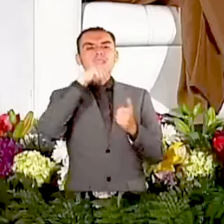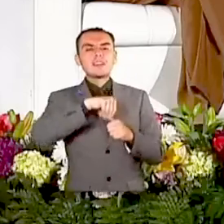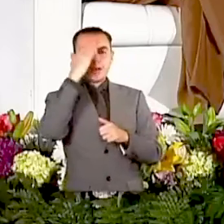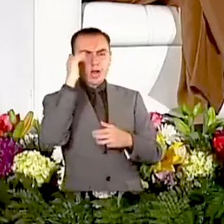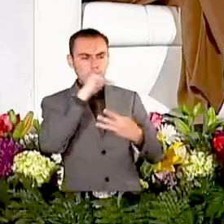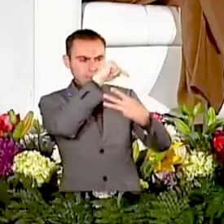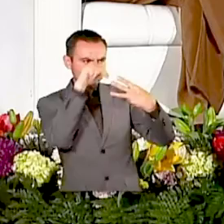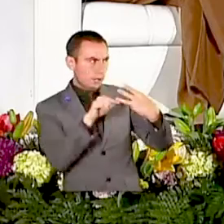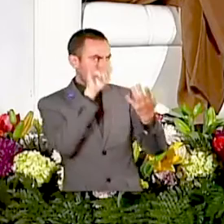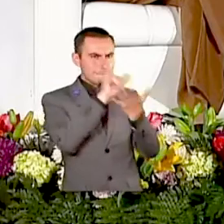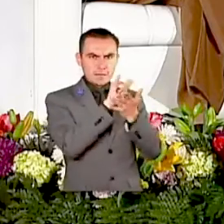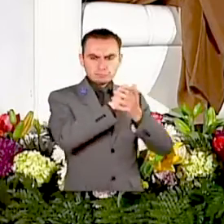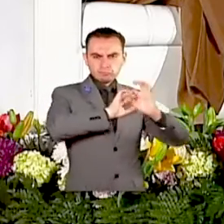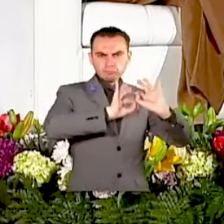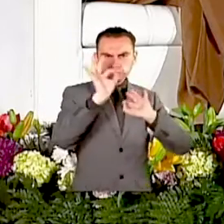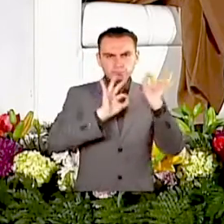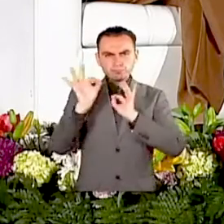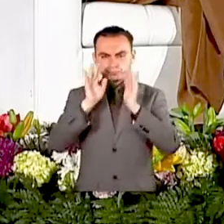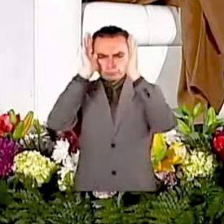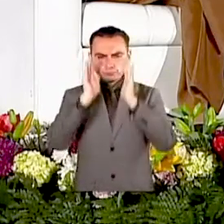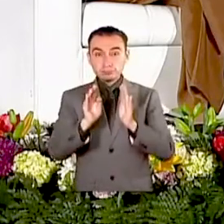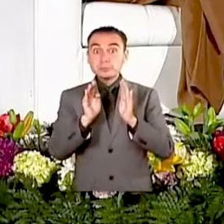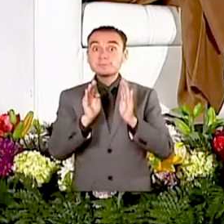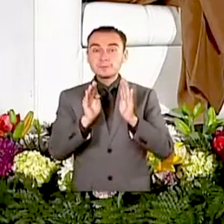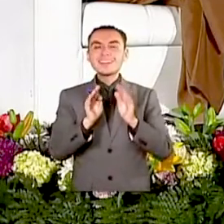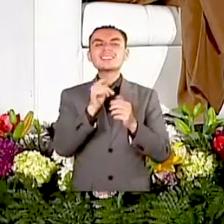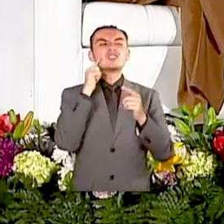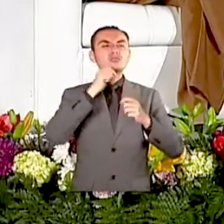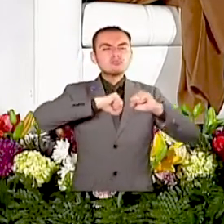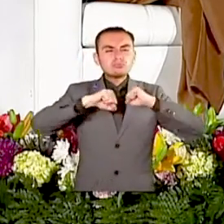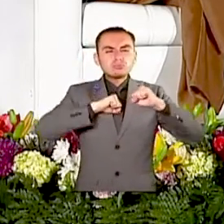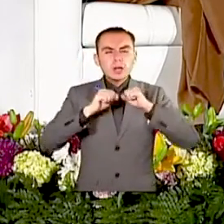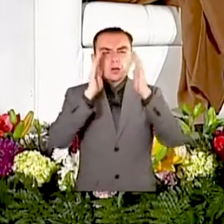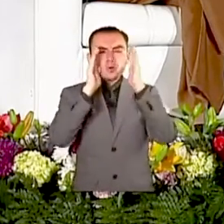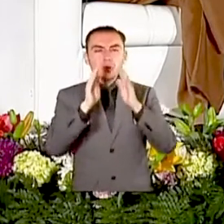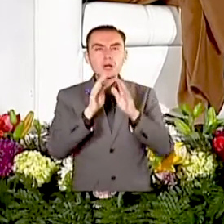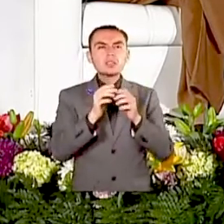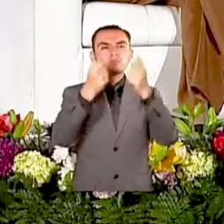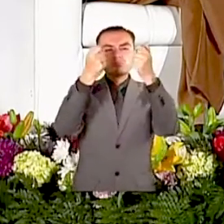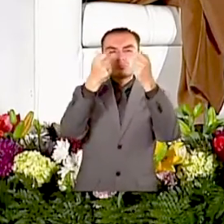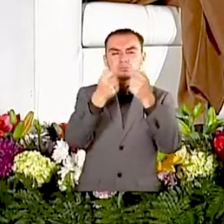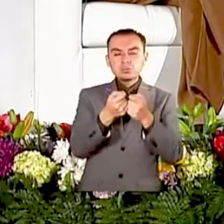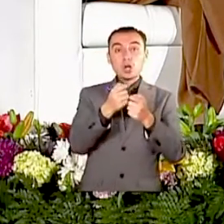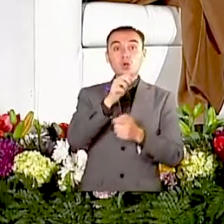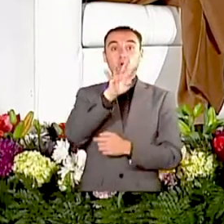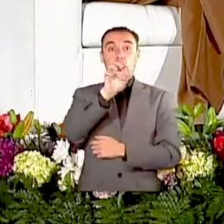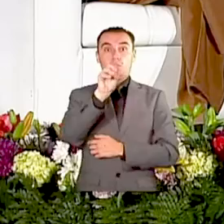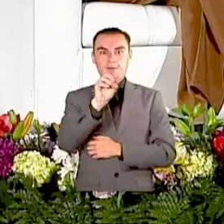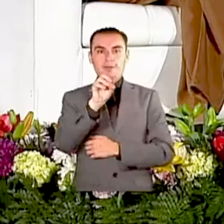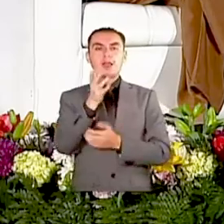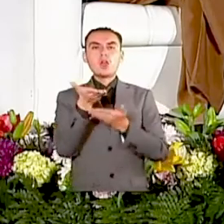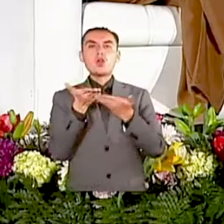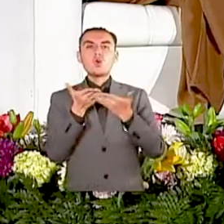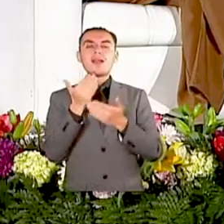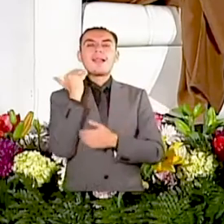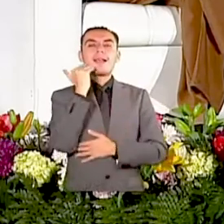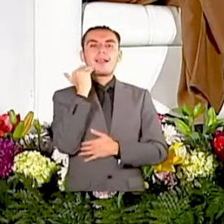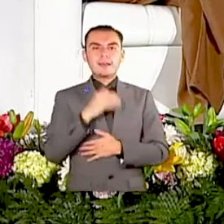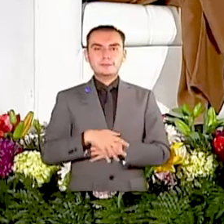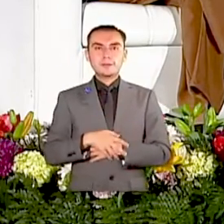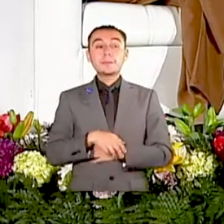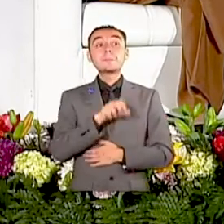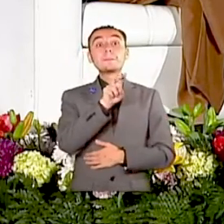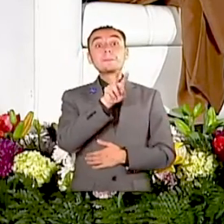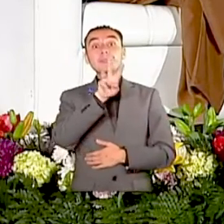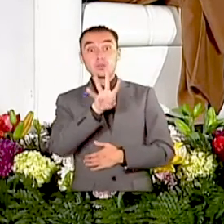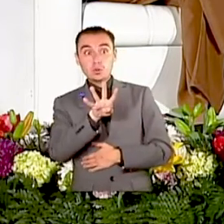buzones específicos se atendieron 90 solicitudes de mujeres, 24